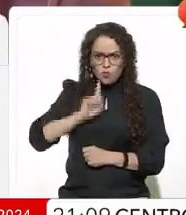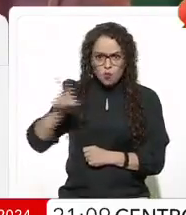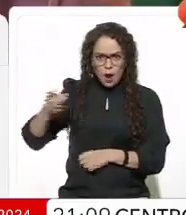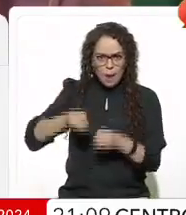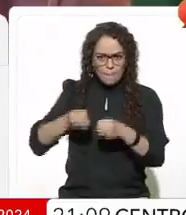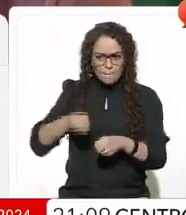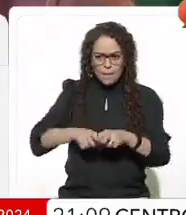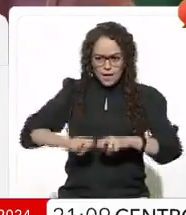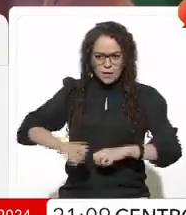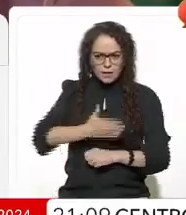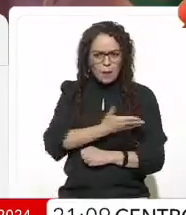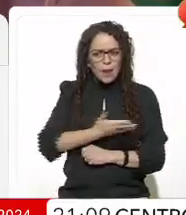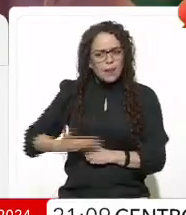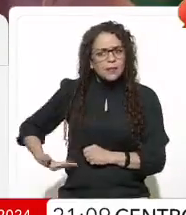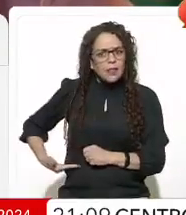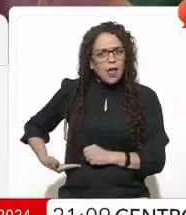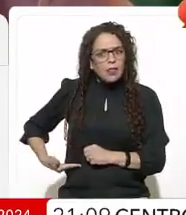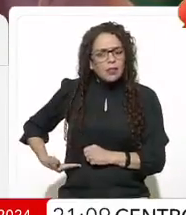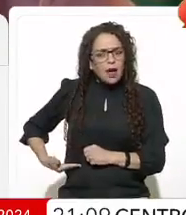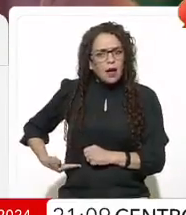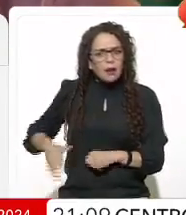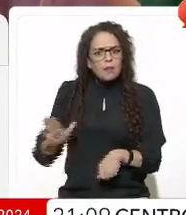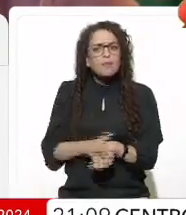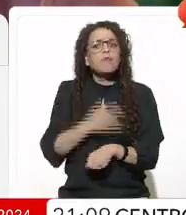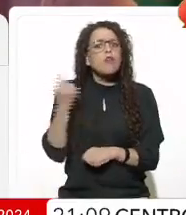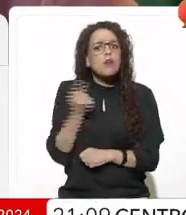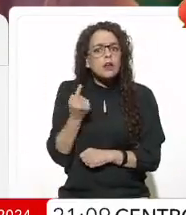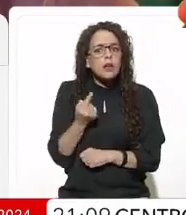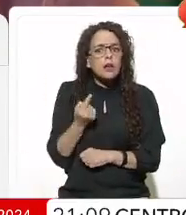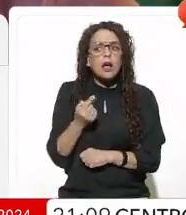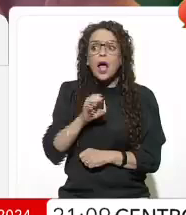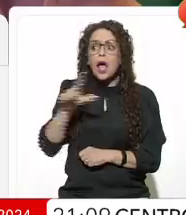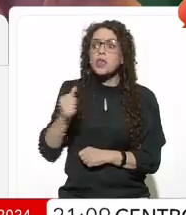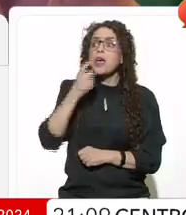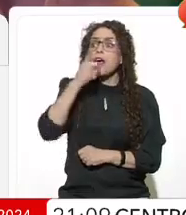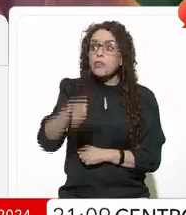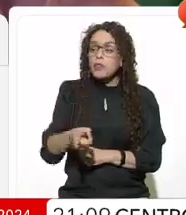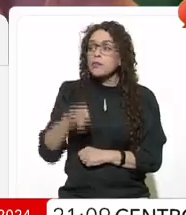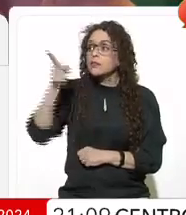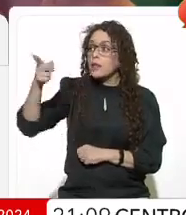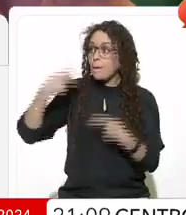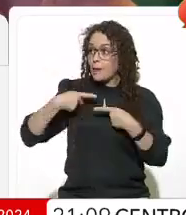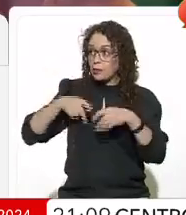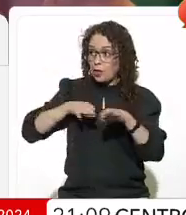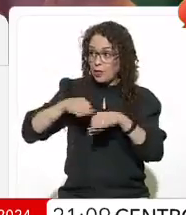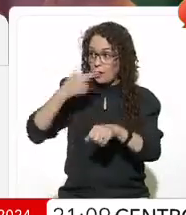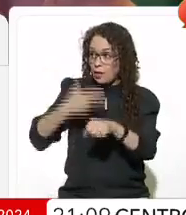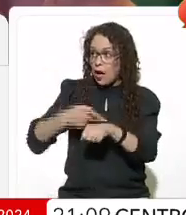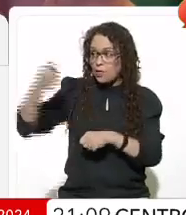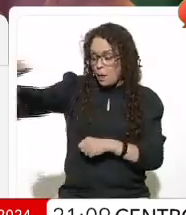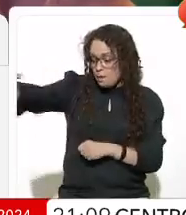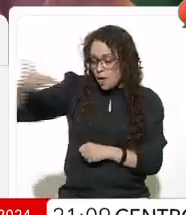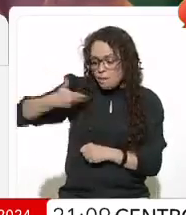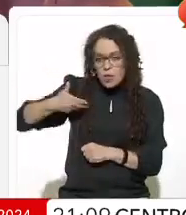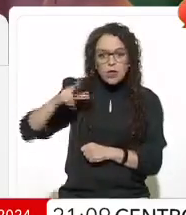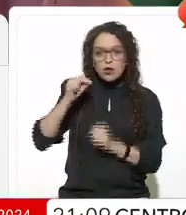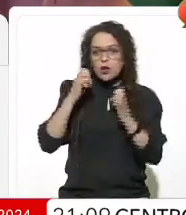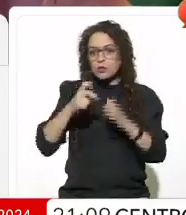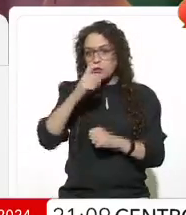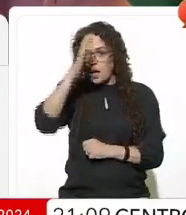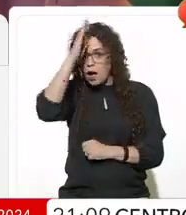presidenta, quien argumenta que es una petición que le hicieron los trabajadores y magistrados del Poder Judicial que están inconformes con